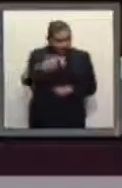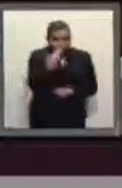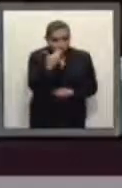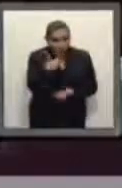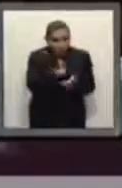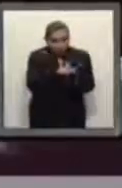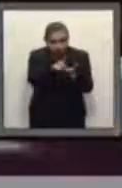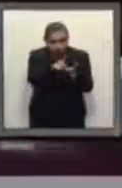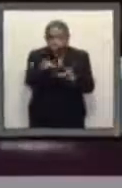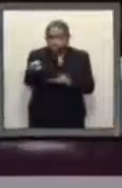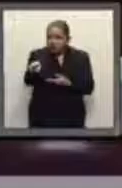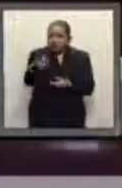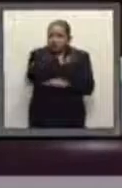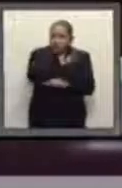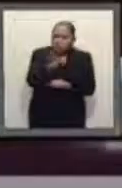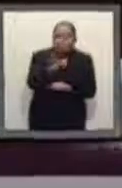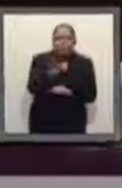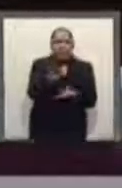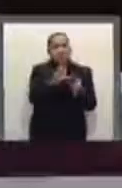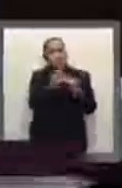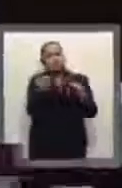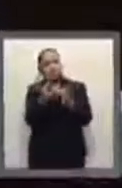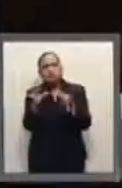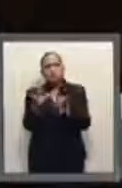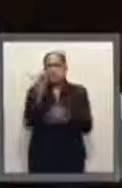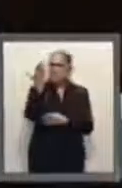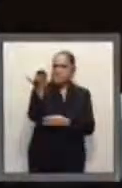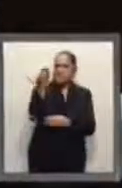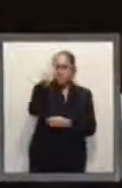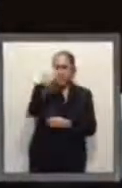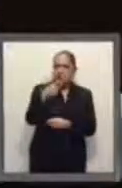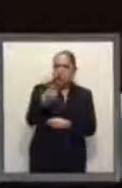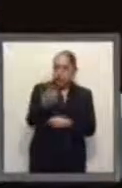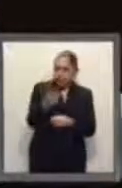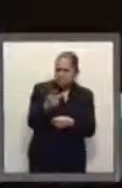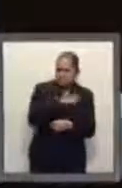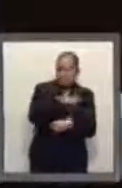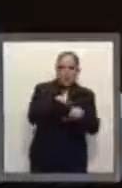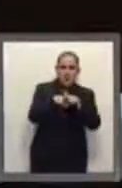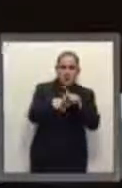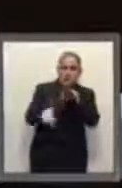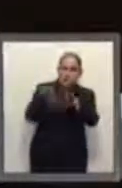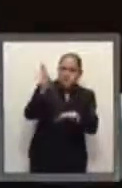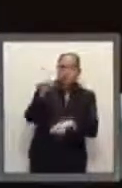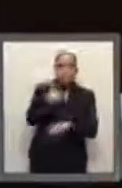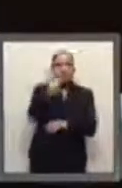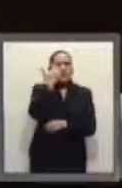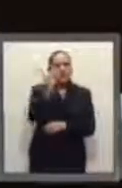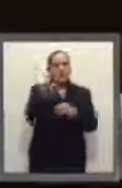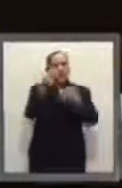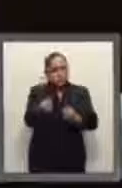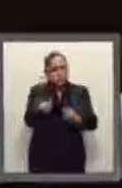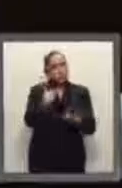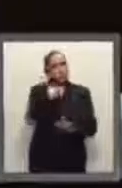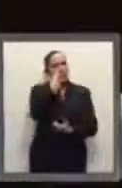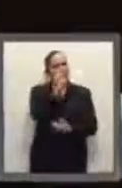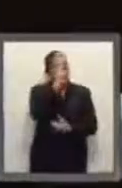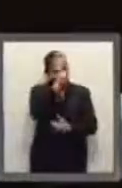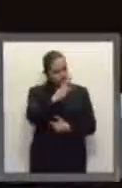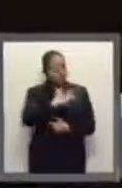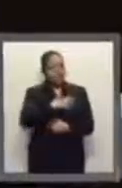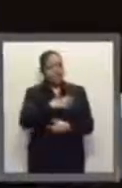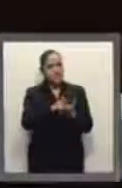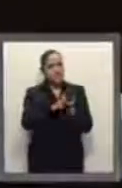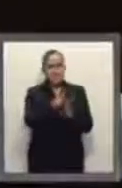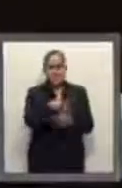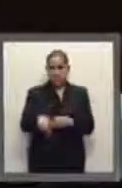manifestarse pacíficamente para encontrar a sus hermanos o para exigir la seguridad para ellos mismos o el respeto a sus derechos?